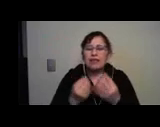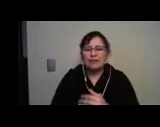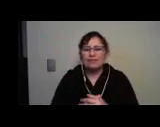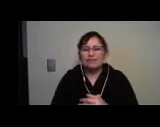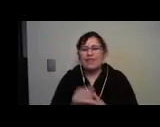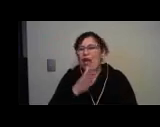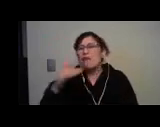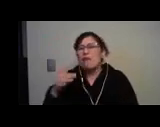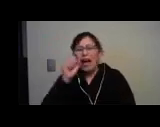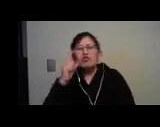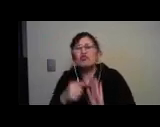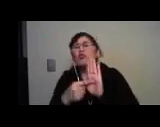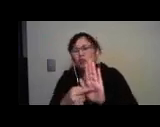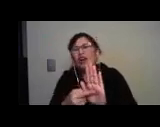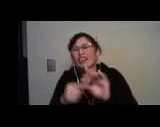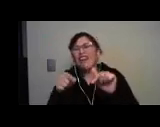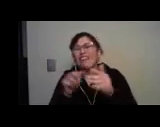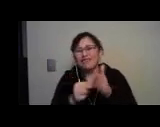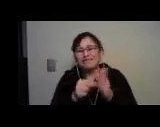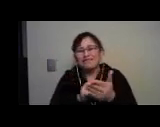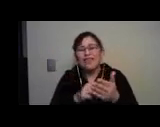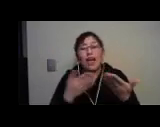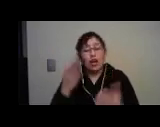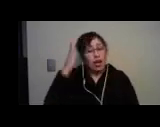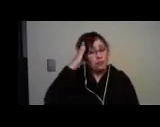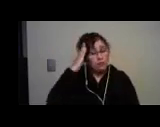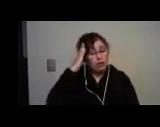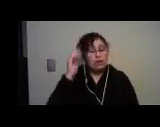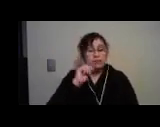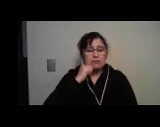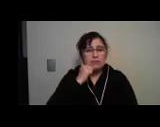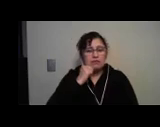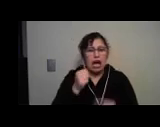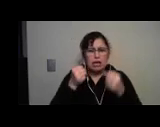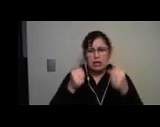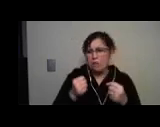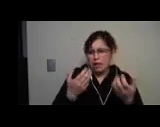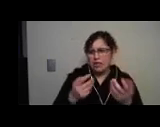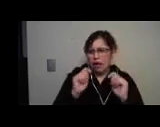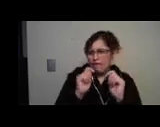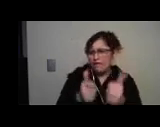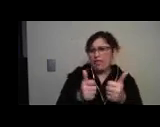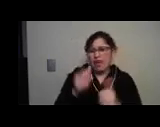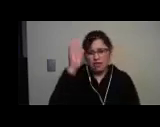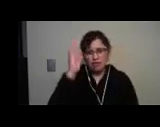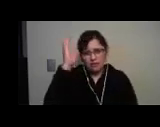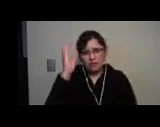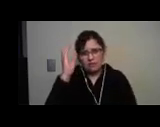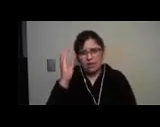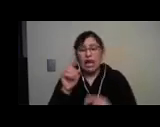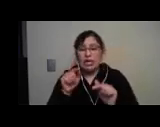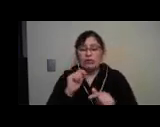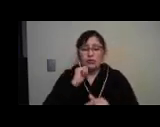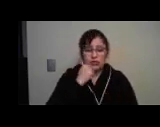en general la memoria que es un proceso, una capacidad cognitiva, ¿cierto? Que